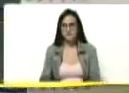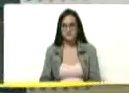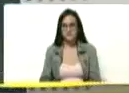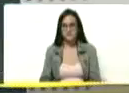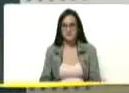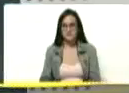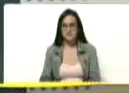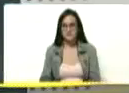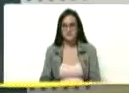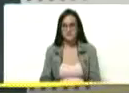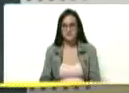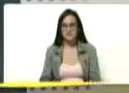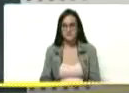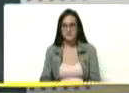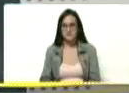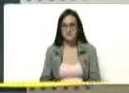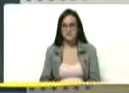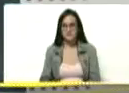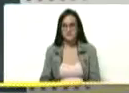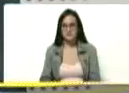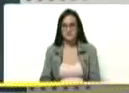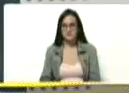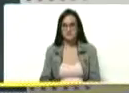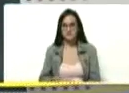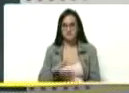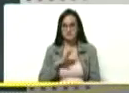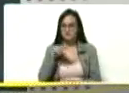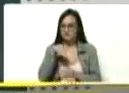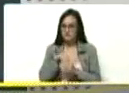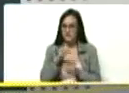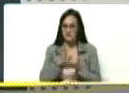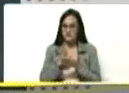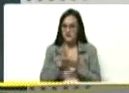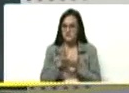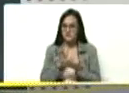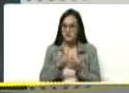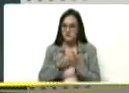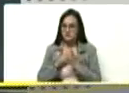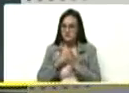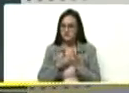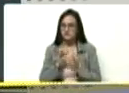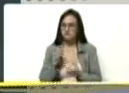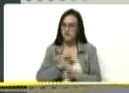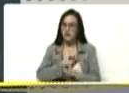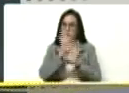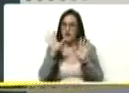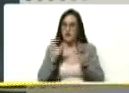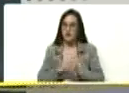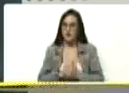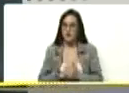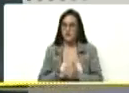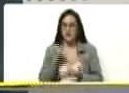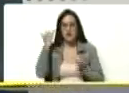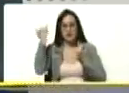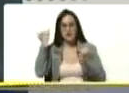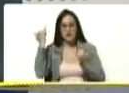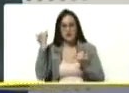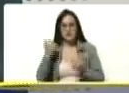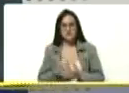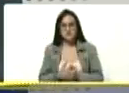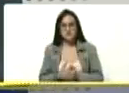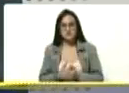continue to be a very clear voice. Y permaneceremos en esa misma tendencia bien clara. On demanding that unites to America,